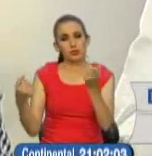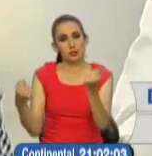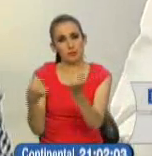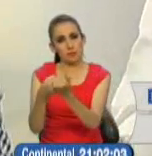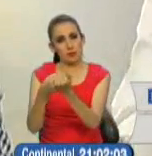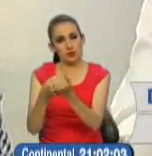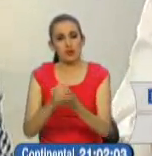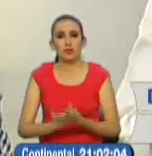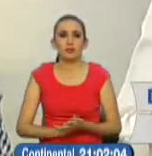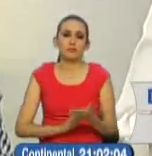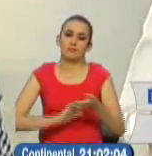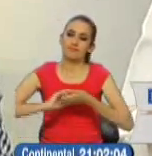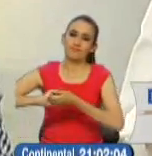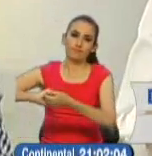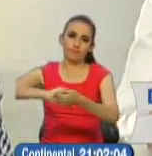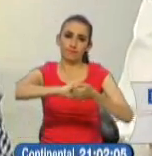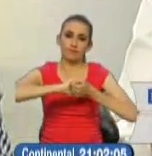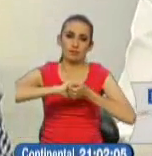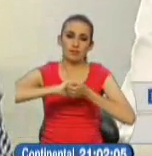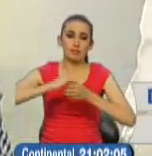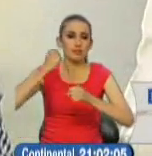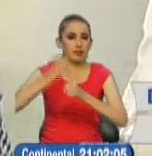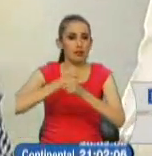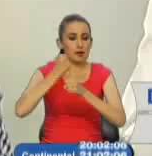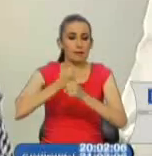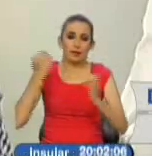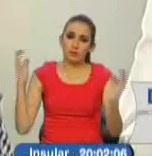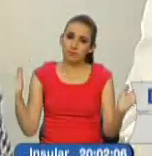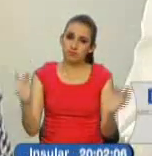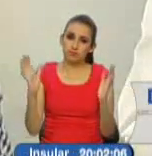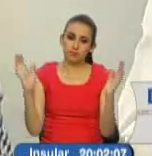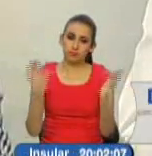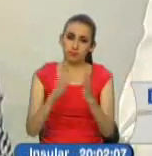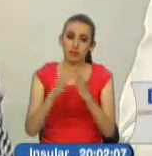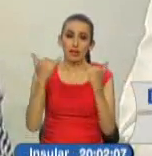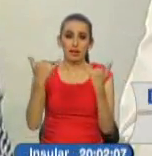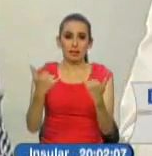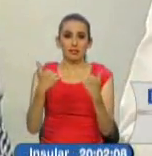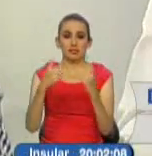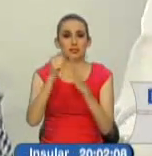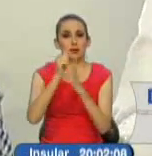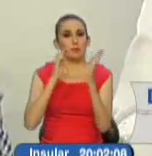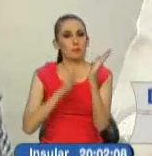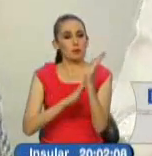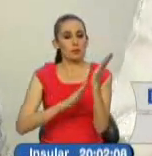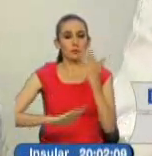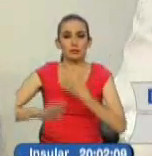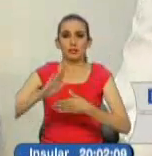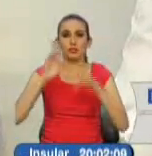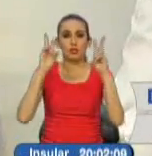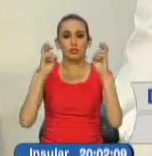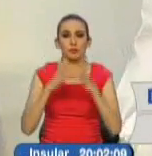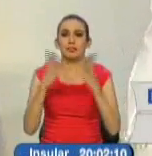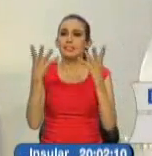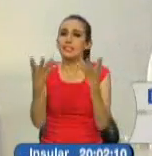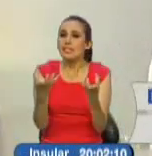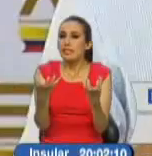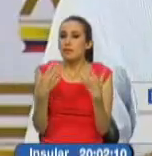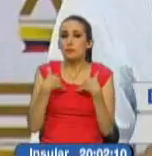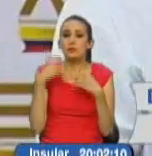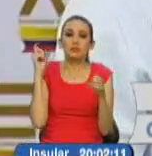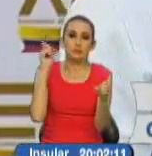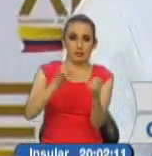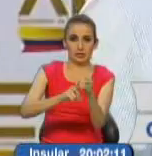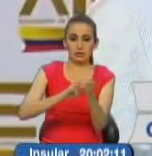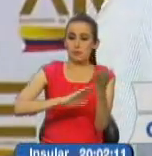para de la mano poder impulsar precisamente todos estos temas. Queremos tener voz y voto.